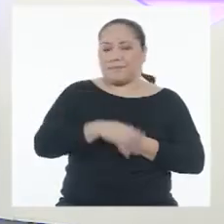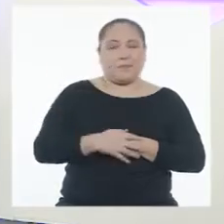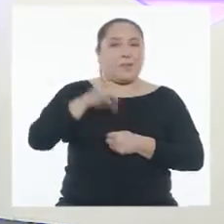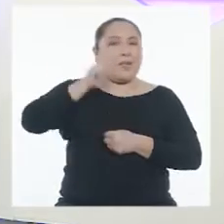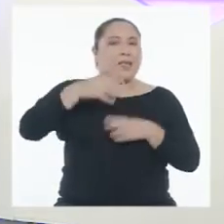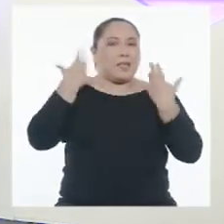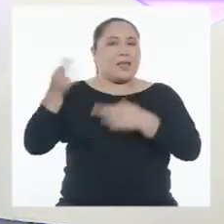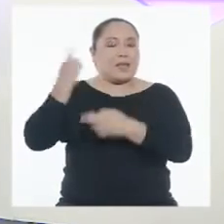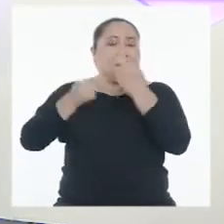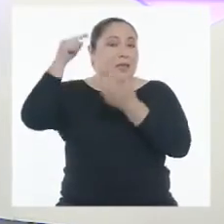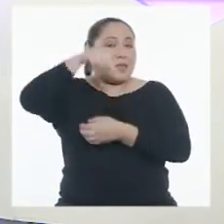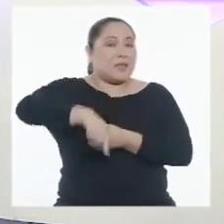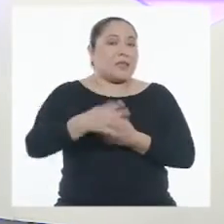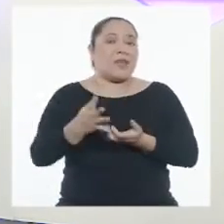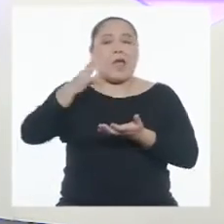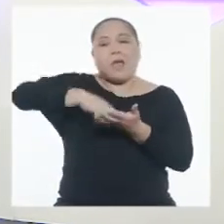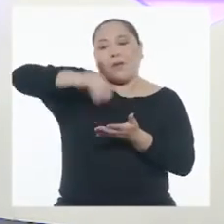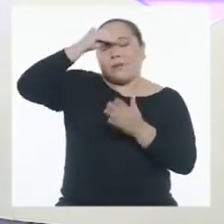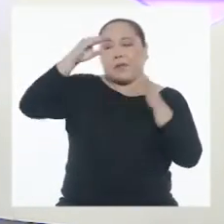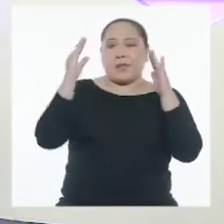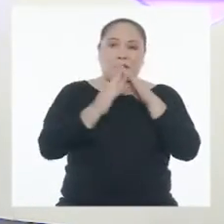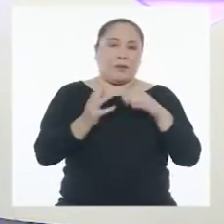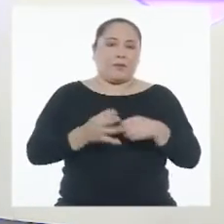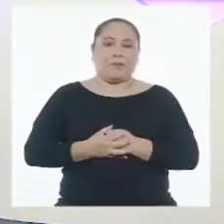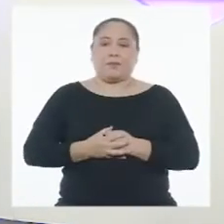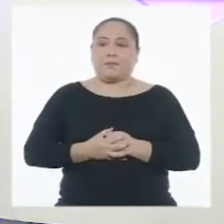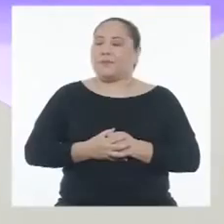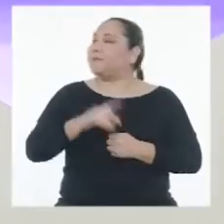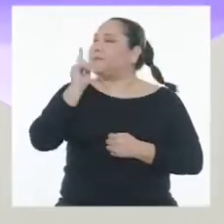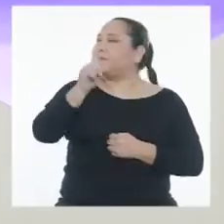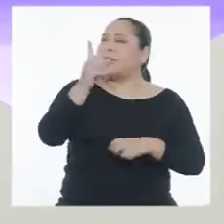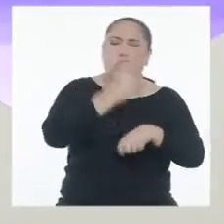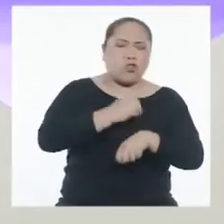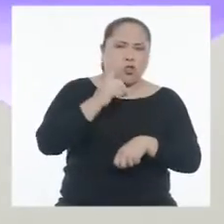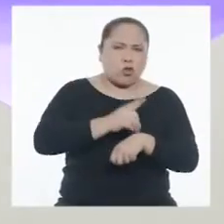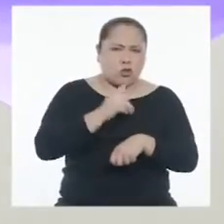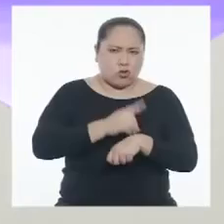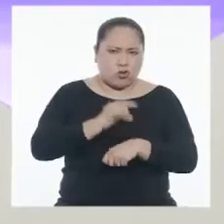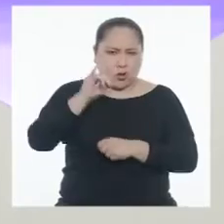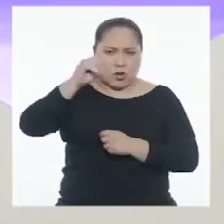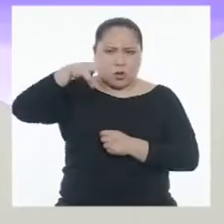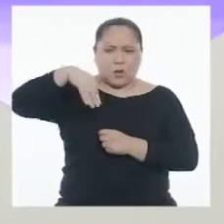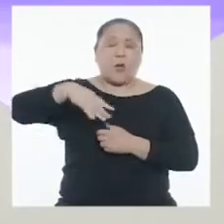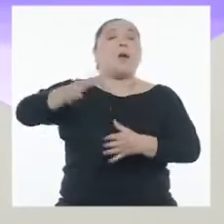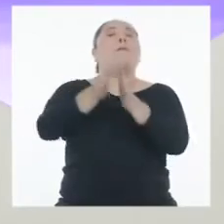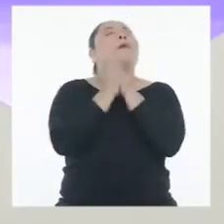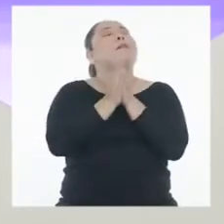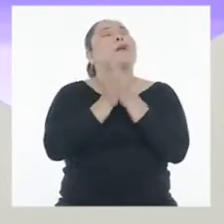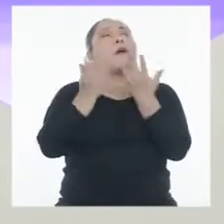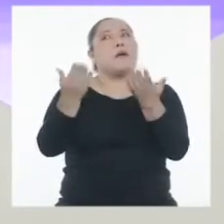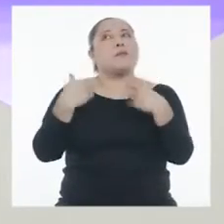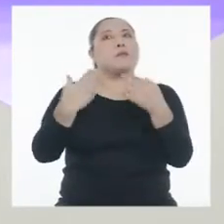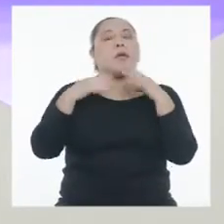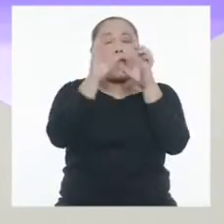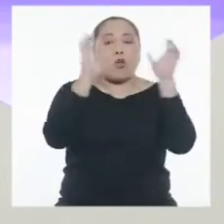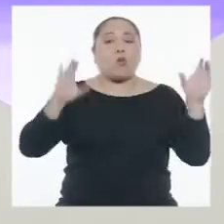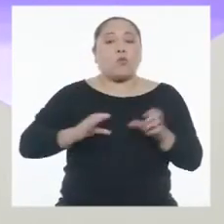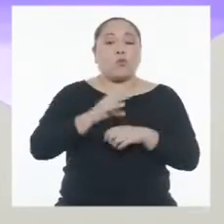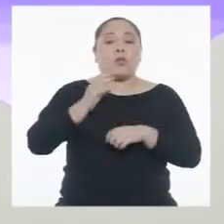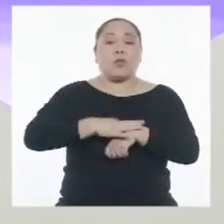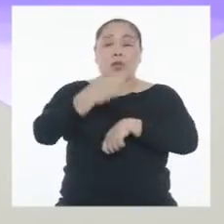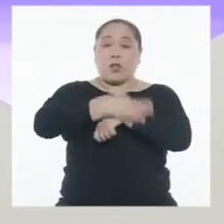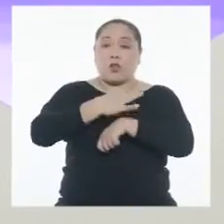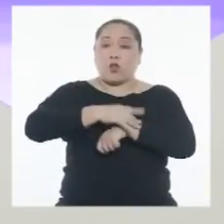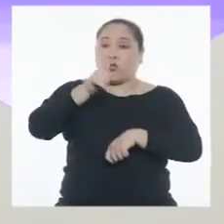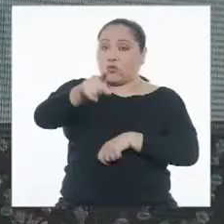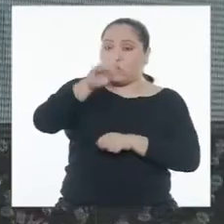Hola, ya regresamos aquí en Aprendo en Casa. Doctor Impositive, quiero pedirle que devuelva la computadora y el reloj